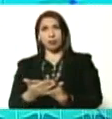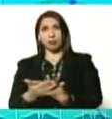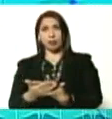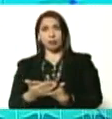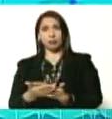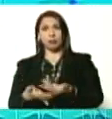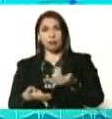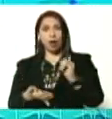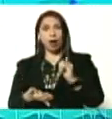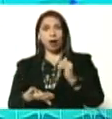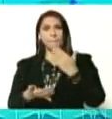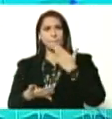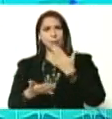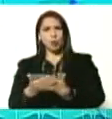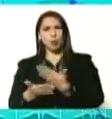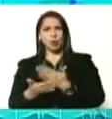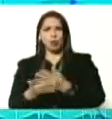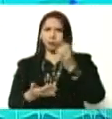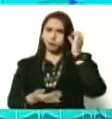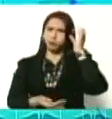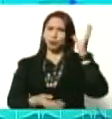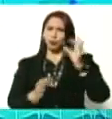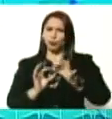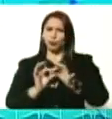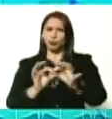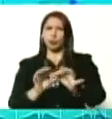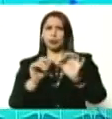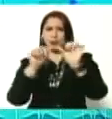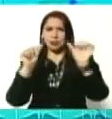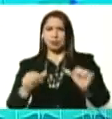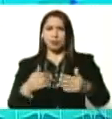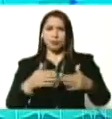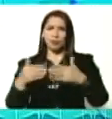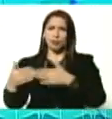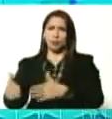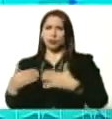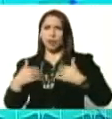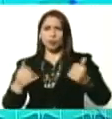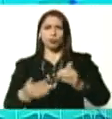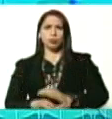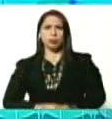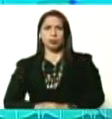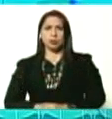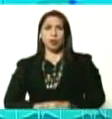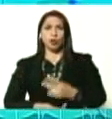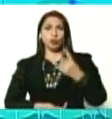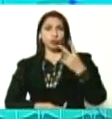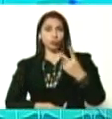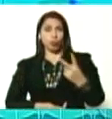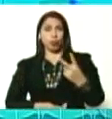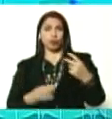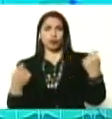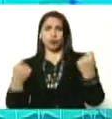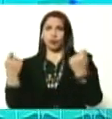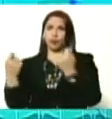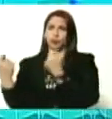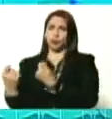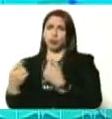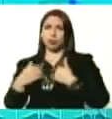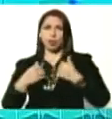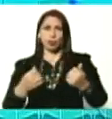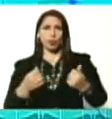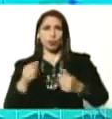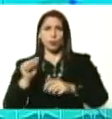propuestas, creación y consolidación del sistema público de salud. Dos, priorizar la promoción de la salud y la prevención